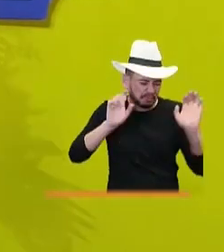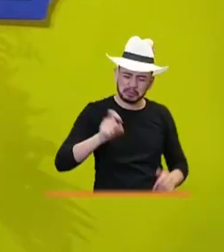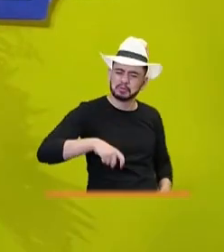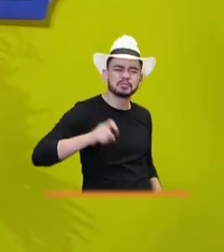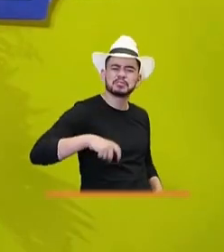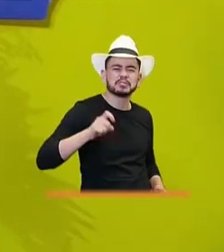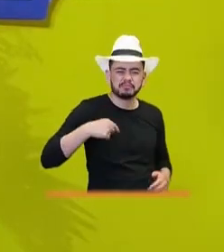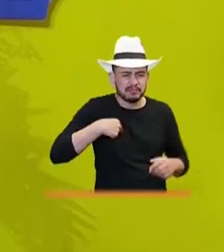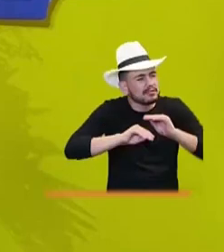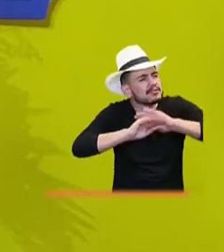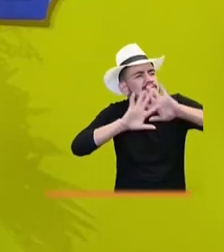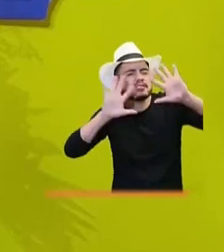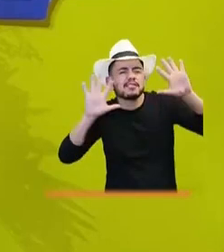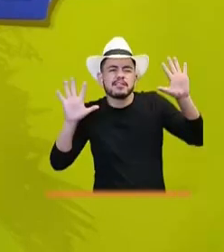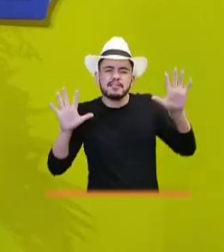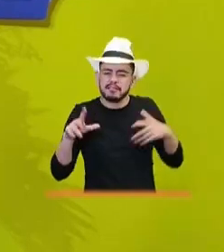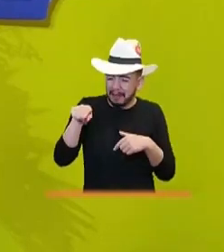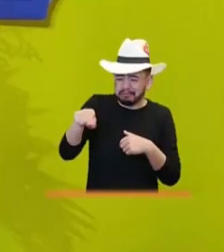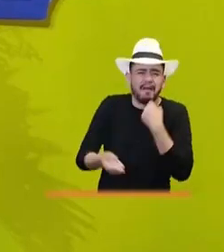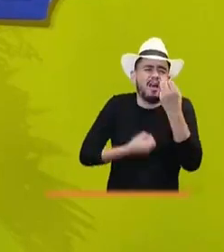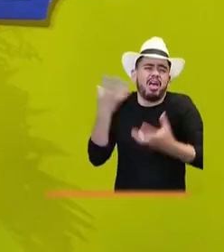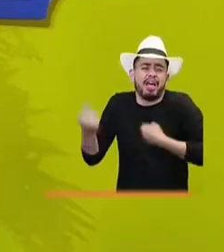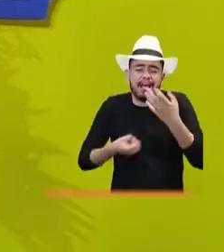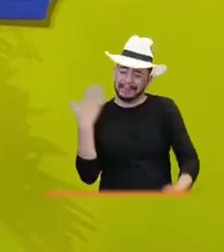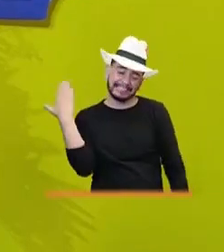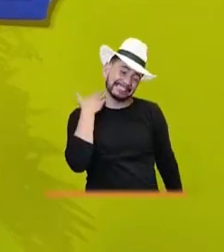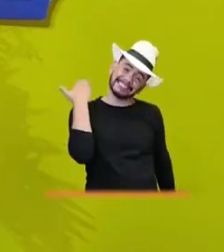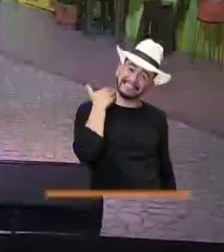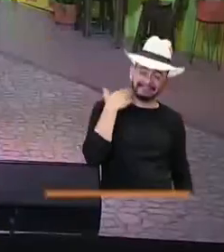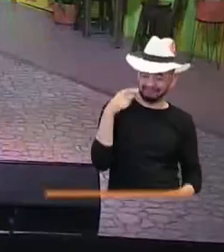sus trovas, pero es muy duro, papito.